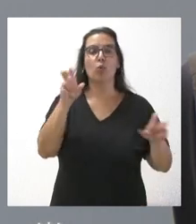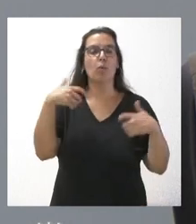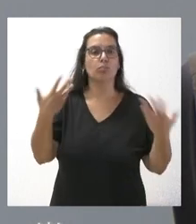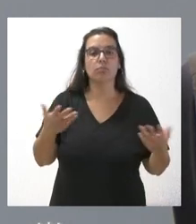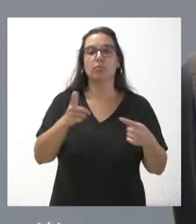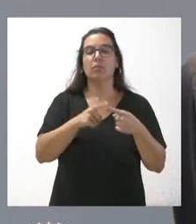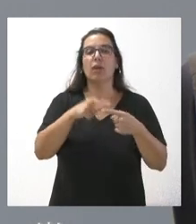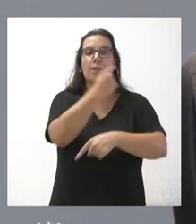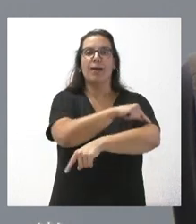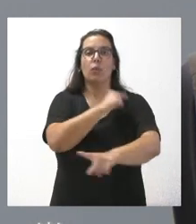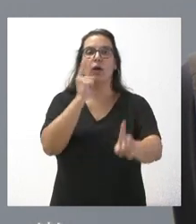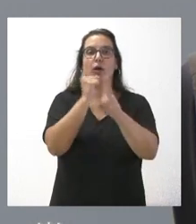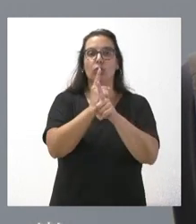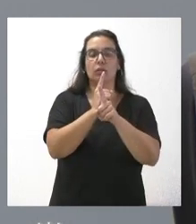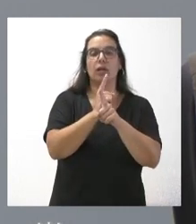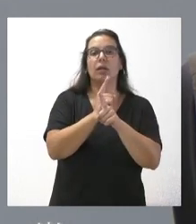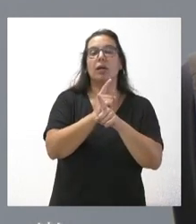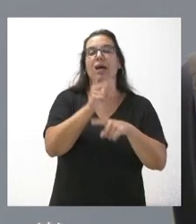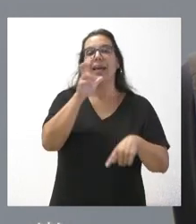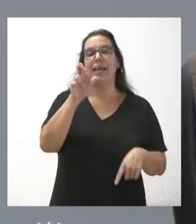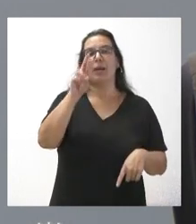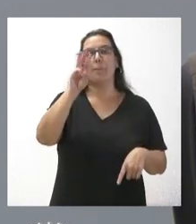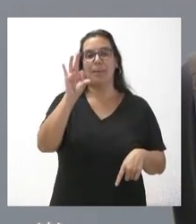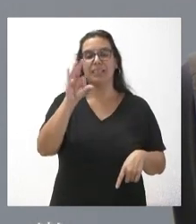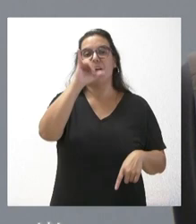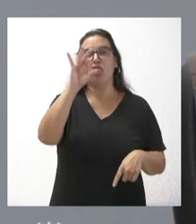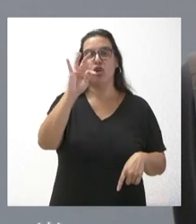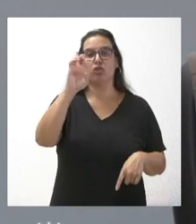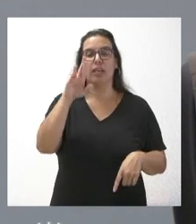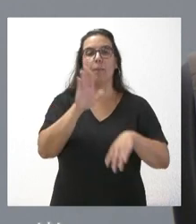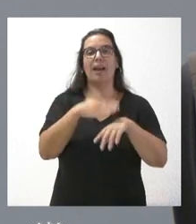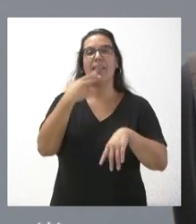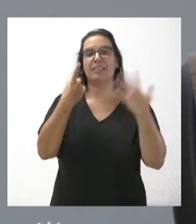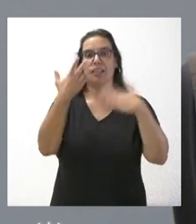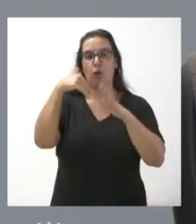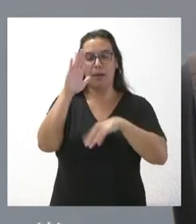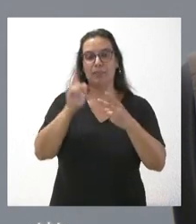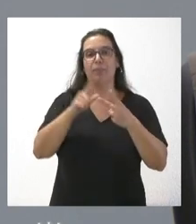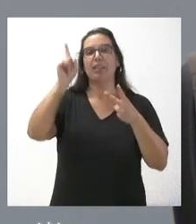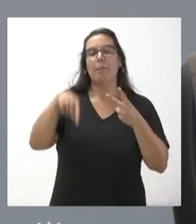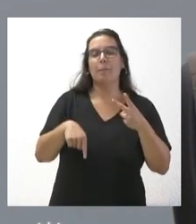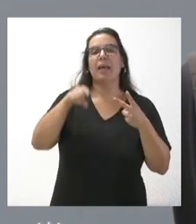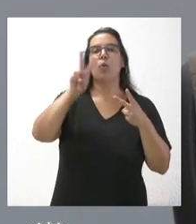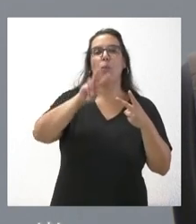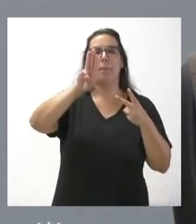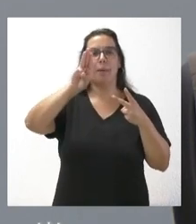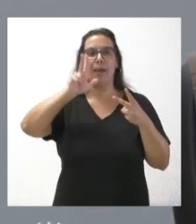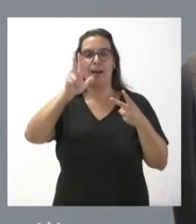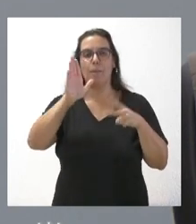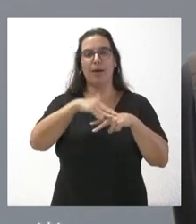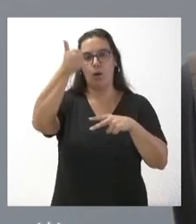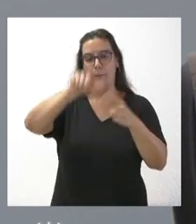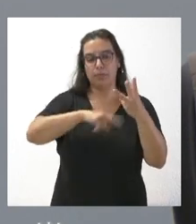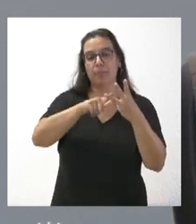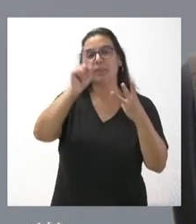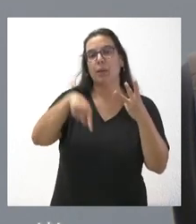vacuna frente al Herpes-Zoster para personas de más de 65 años, la vacuna del virus del papiloma humanos para varones y la